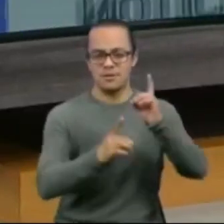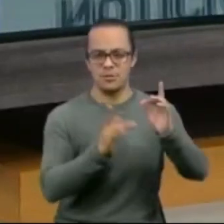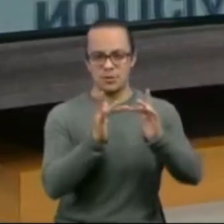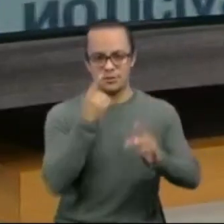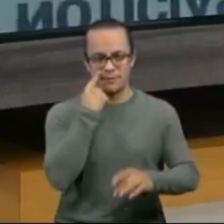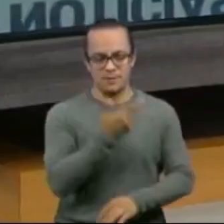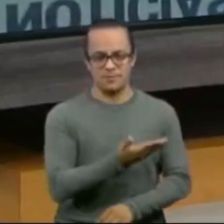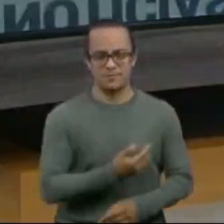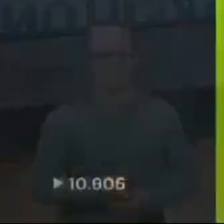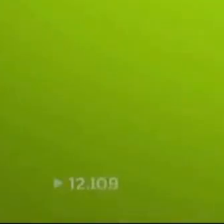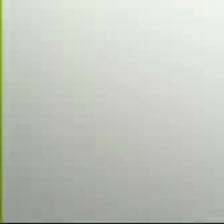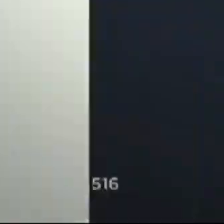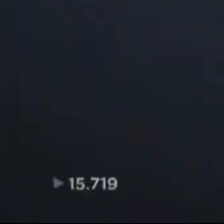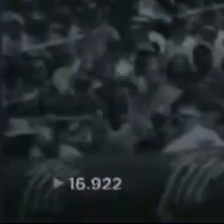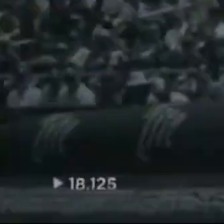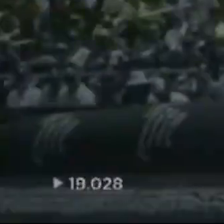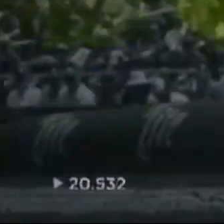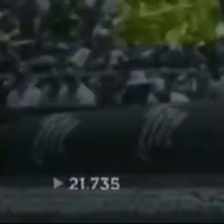García.